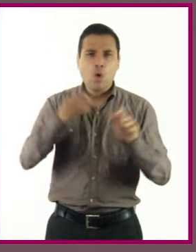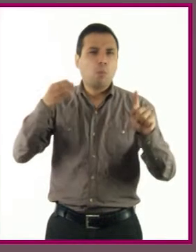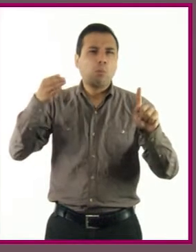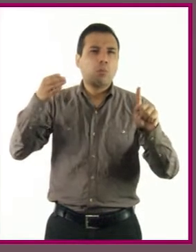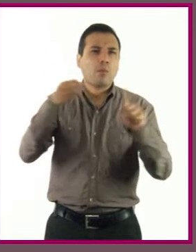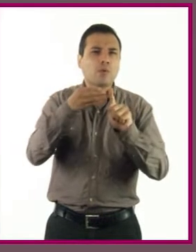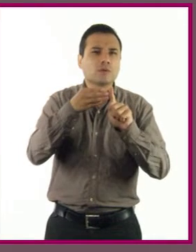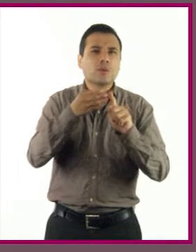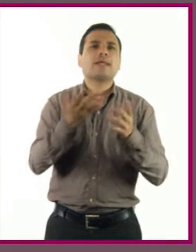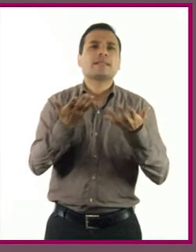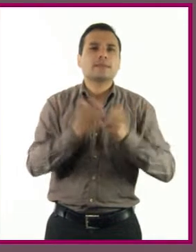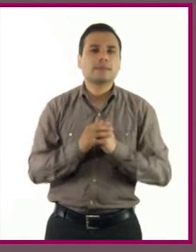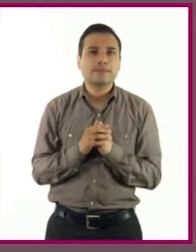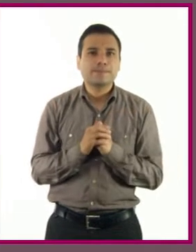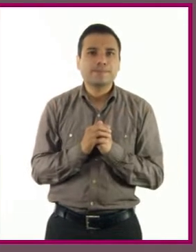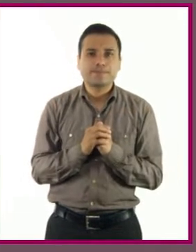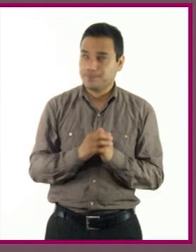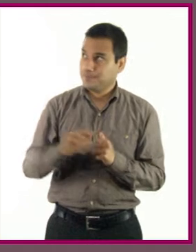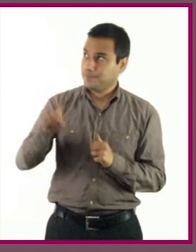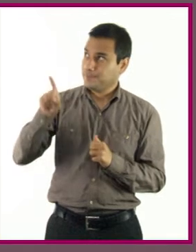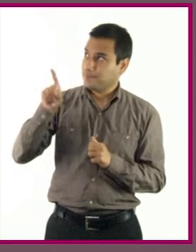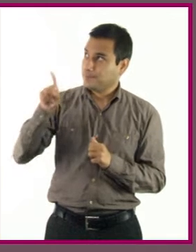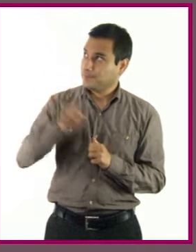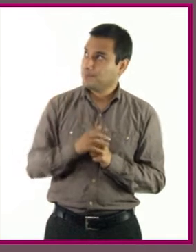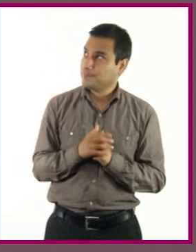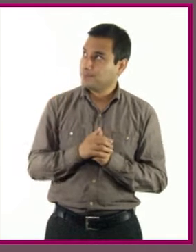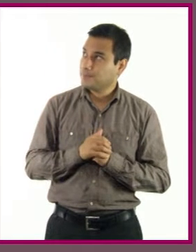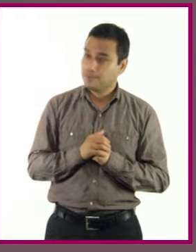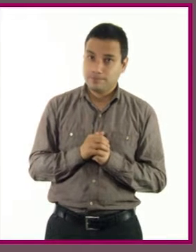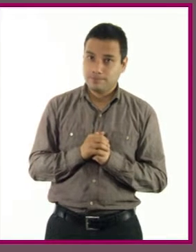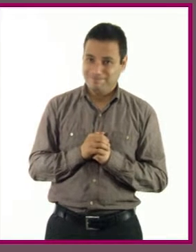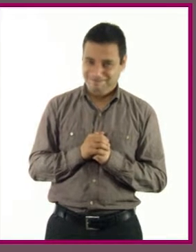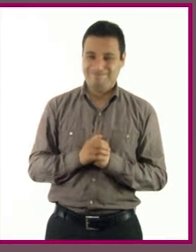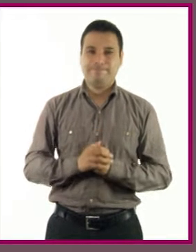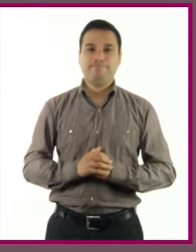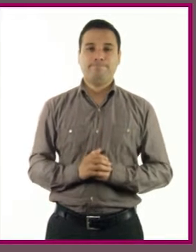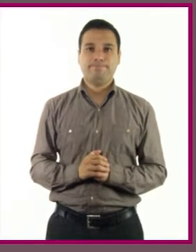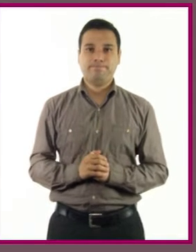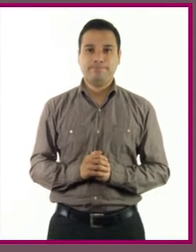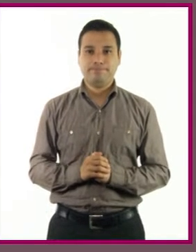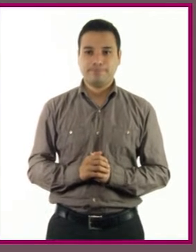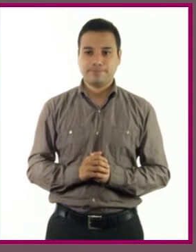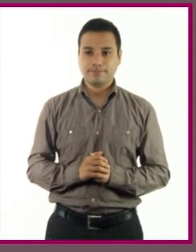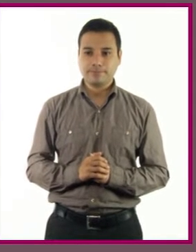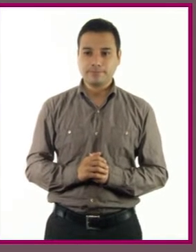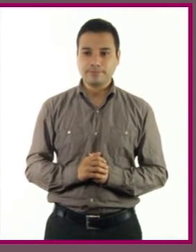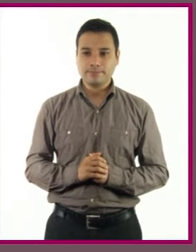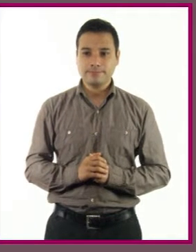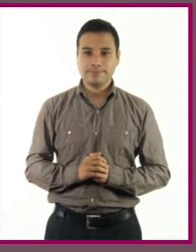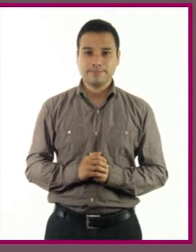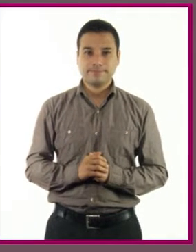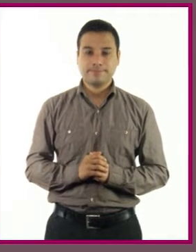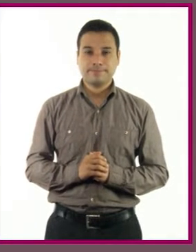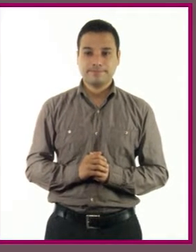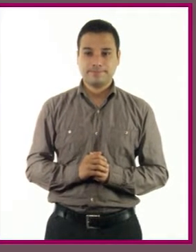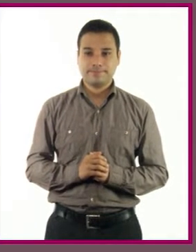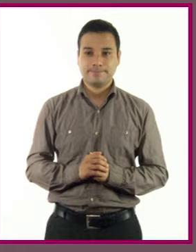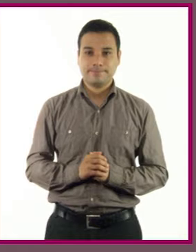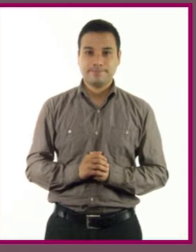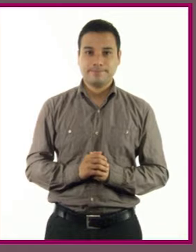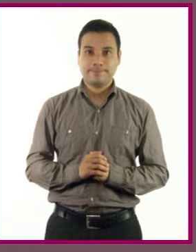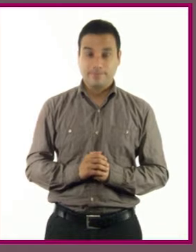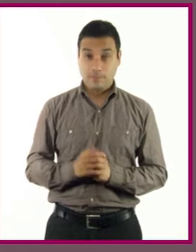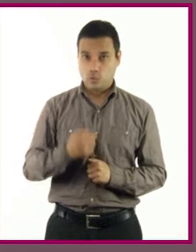en reconocer los movimientos y el proceso histórico a favor de la mujer. Para el seguimiento del tema,